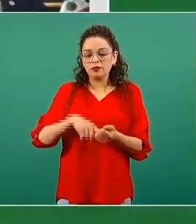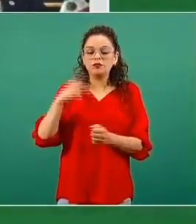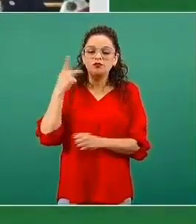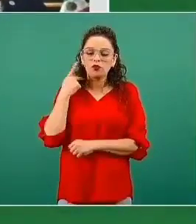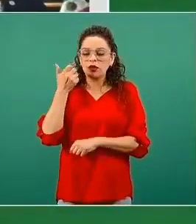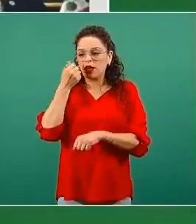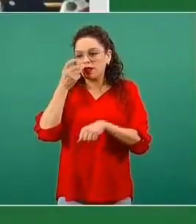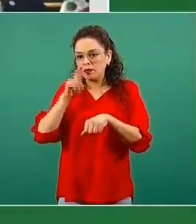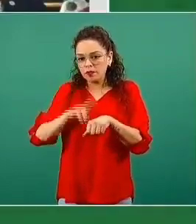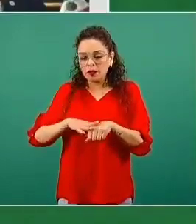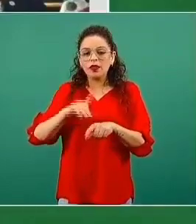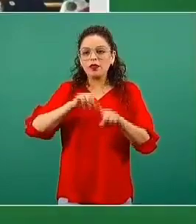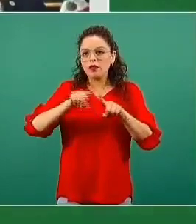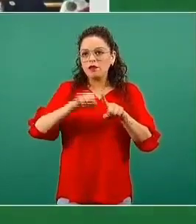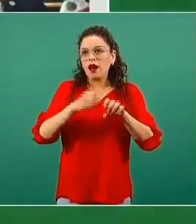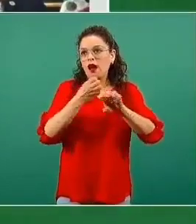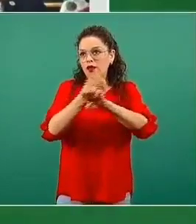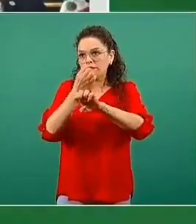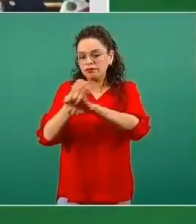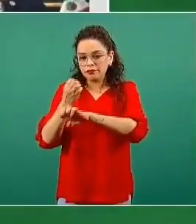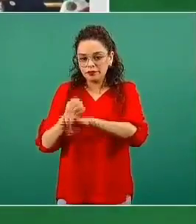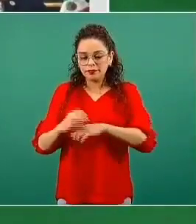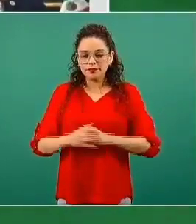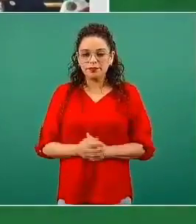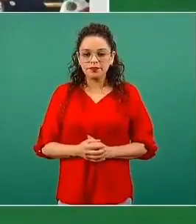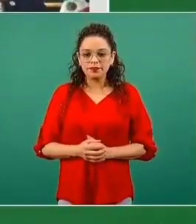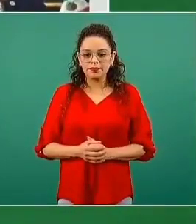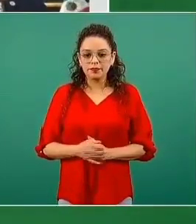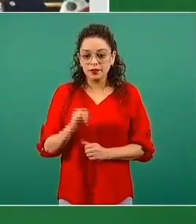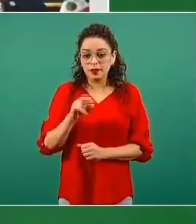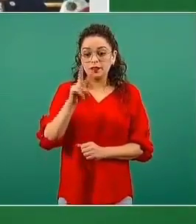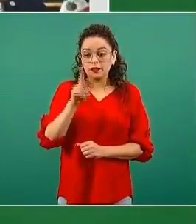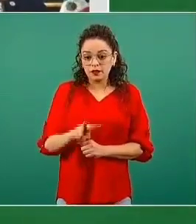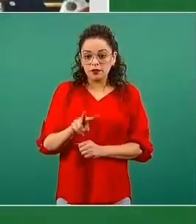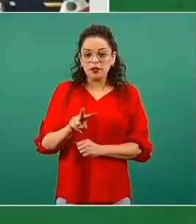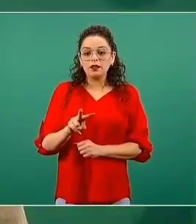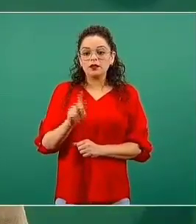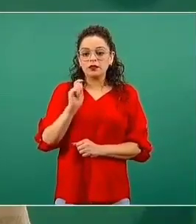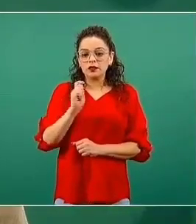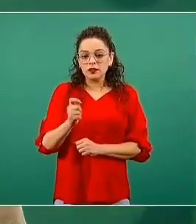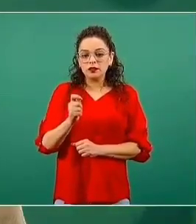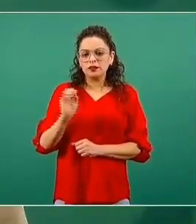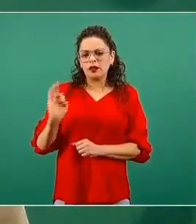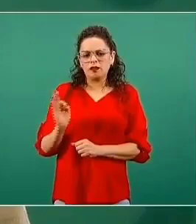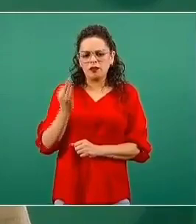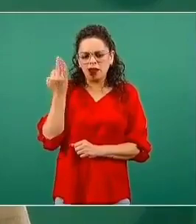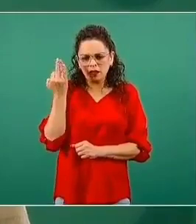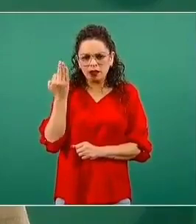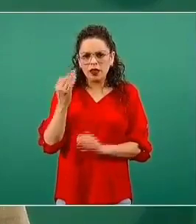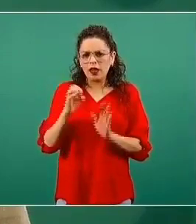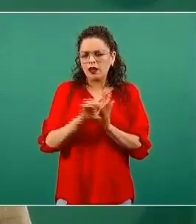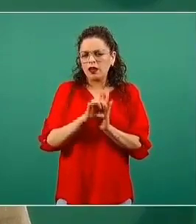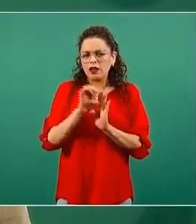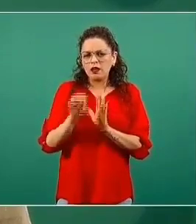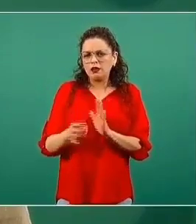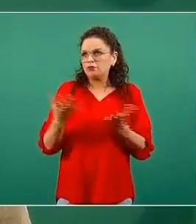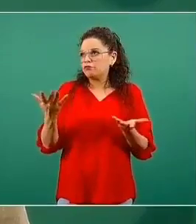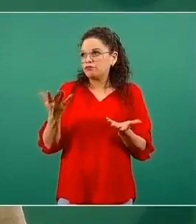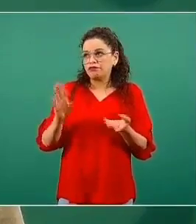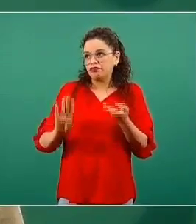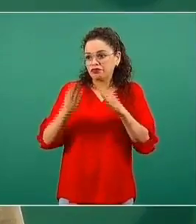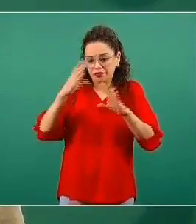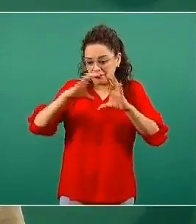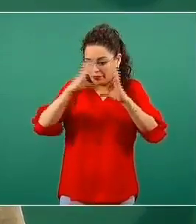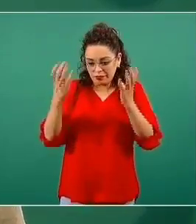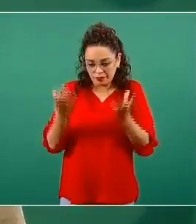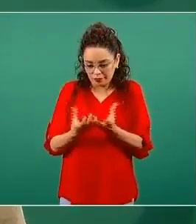político-administrativa de los estados. Y ciertamente los estados federados, como es el caso de muchos en el planeta, pero